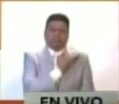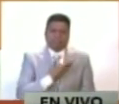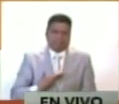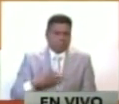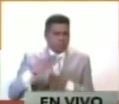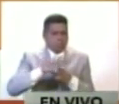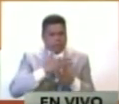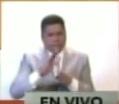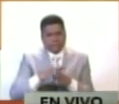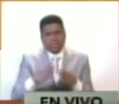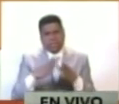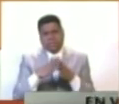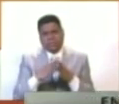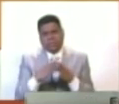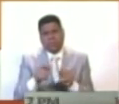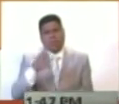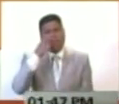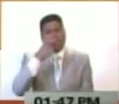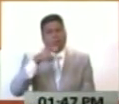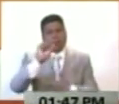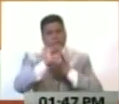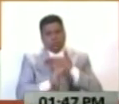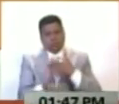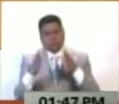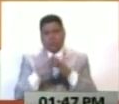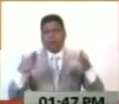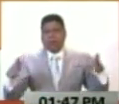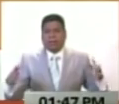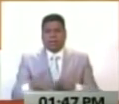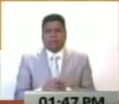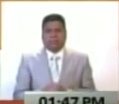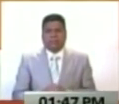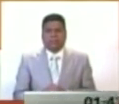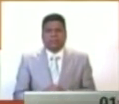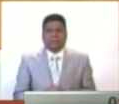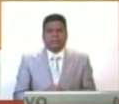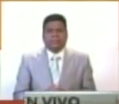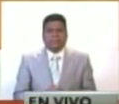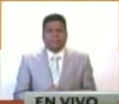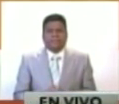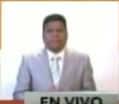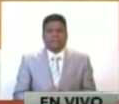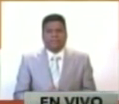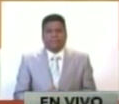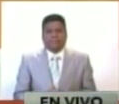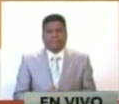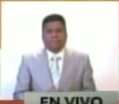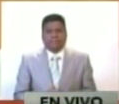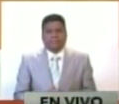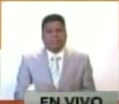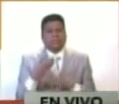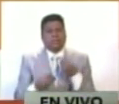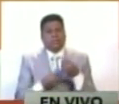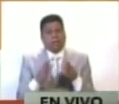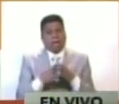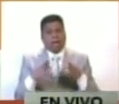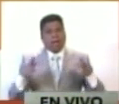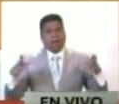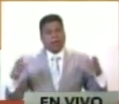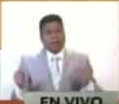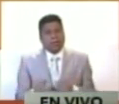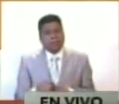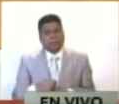de los pueblos del sur, un poderoso movimiento que desde el sur se ha ya dado grandes batallas